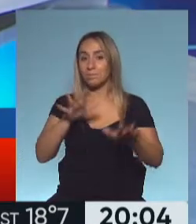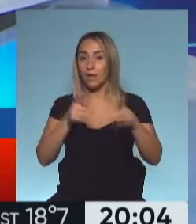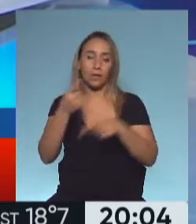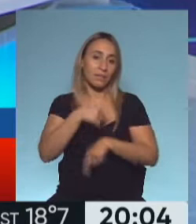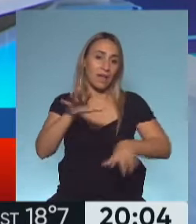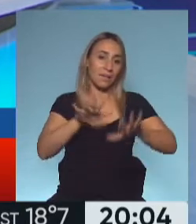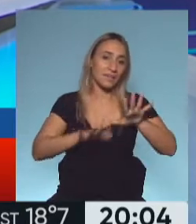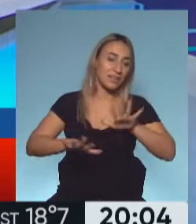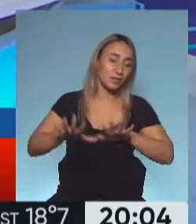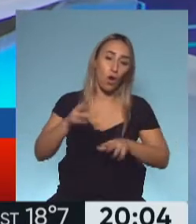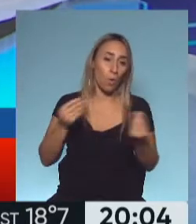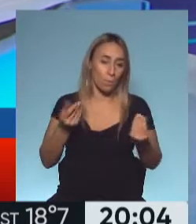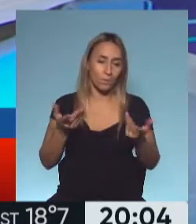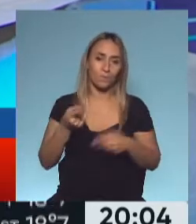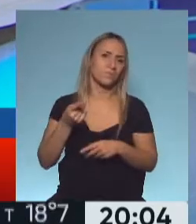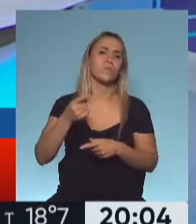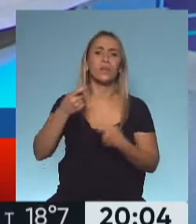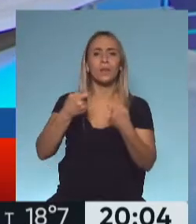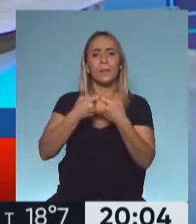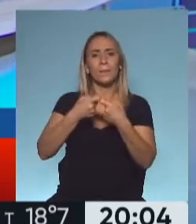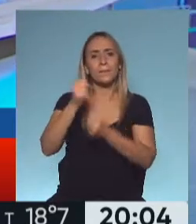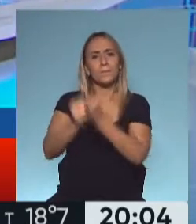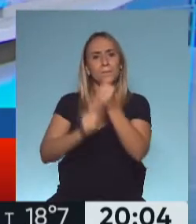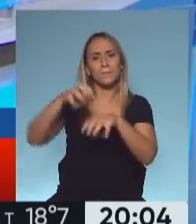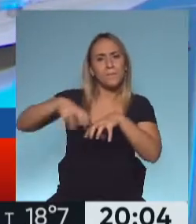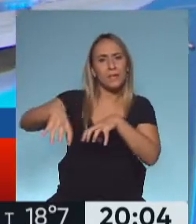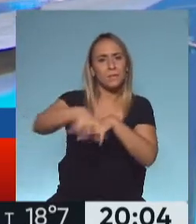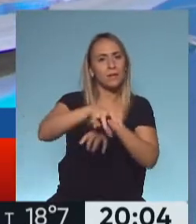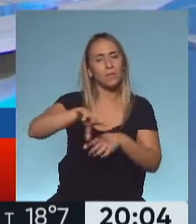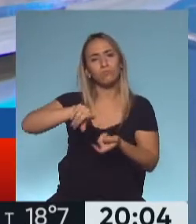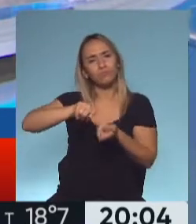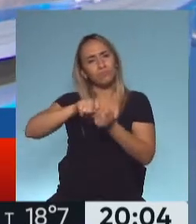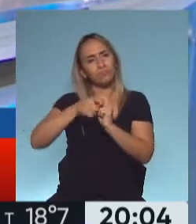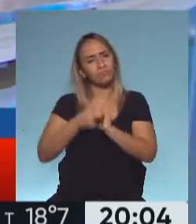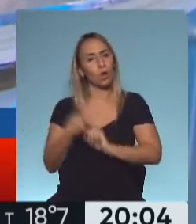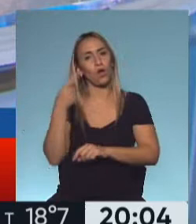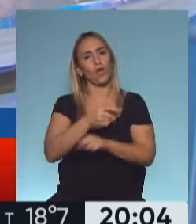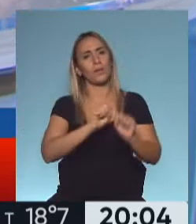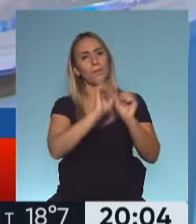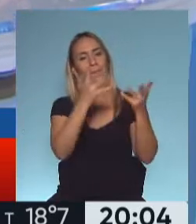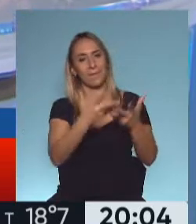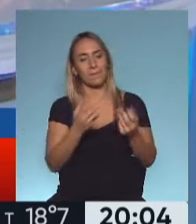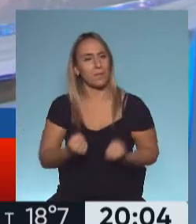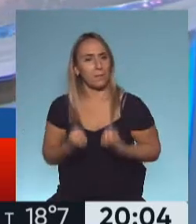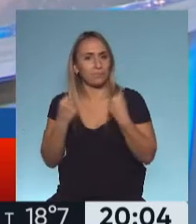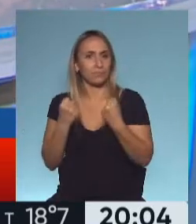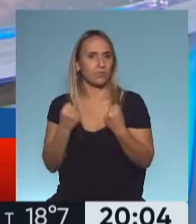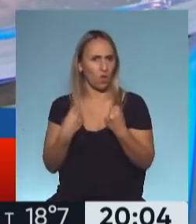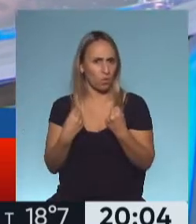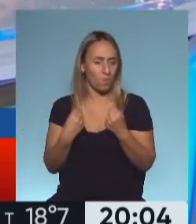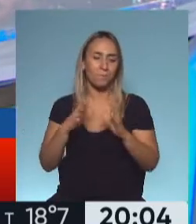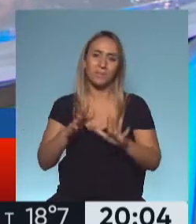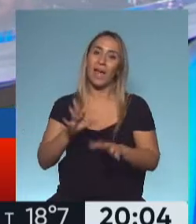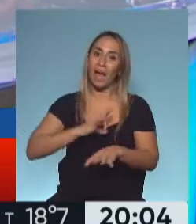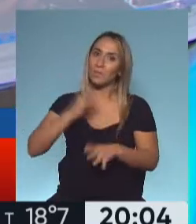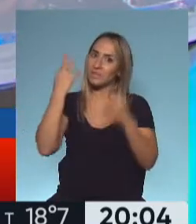que han podido hacer. ¿Cómo hicieron las pymes que se reconvirtieron para enfrentar la pandemia? Vos sabés, Guillermo, que el año pasado hablábamos mucho de estos temas. Es obvio